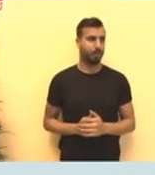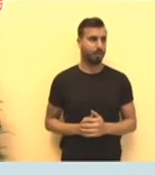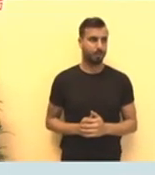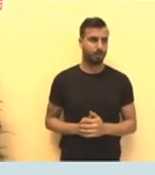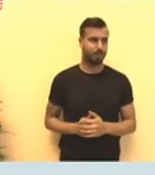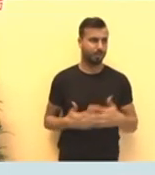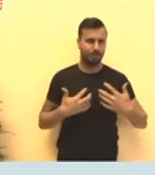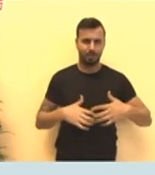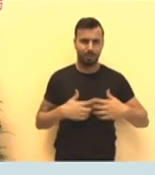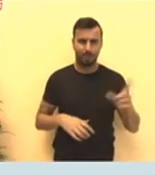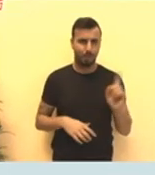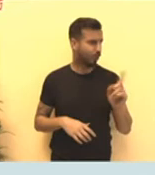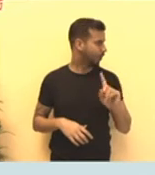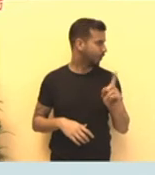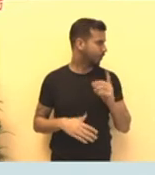no me funciona.